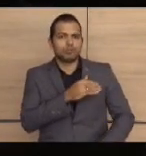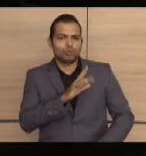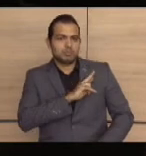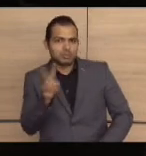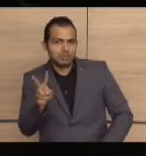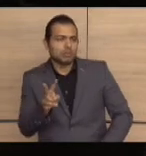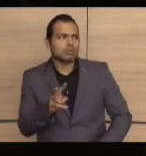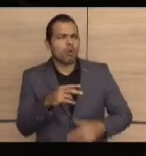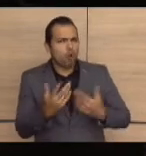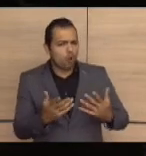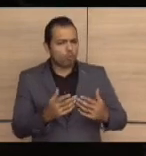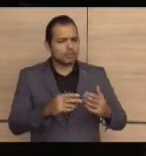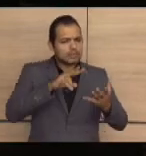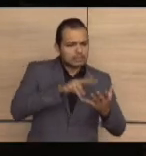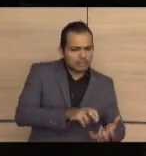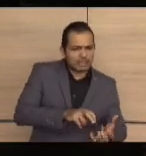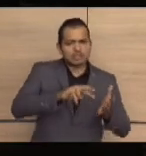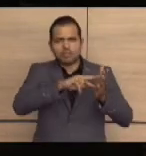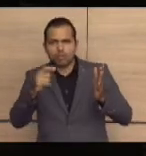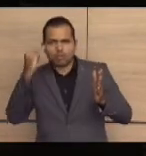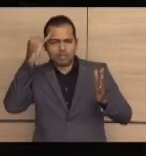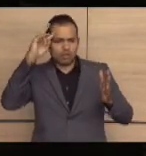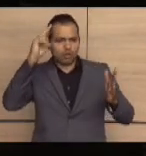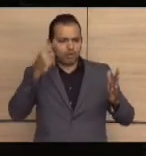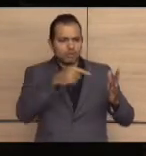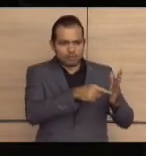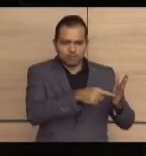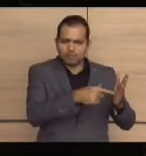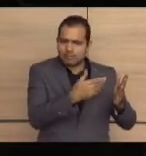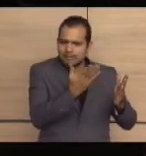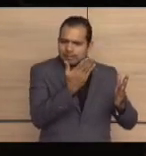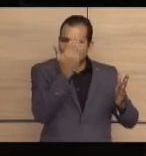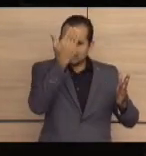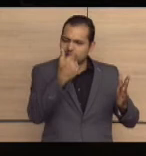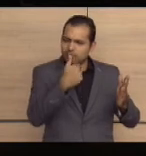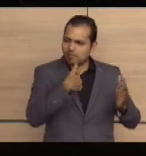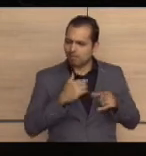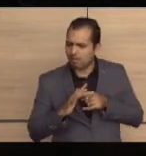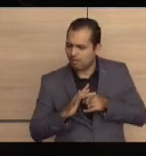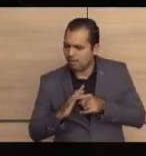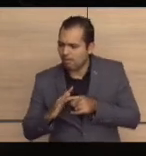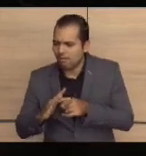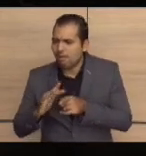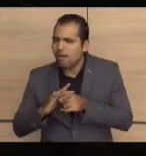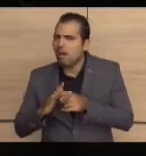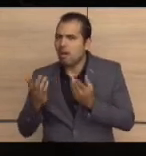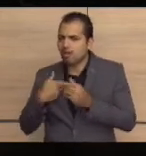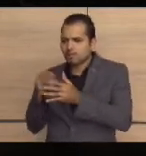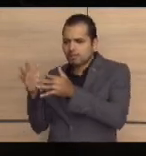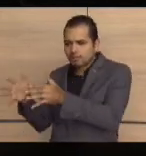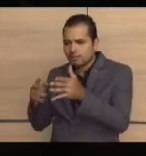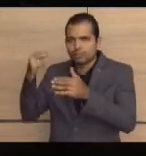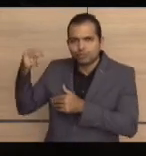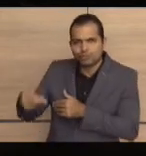al servicio de un ejercicio tan importante como la construcción y la enseñanza de la historia, la ética y